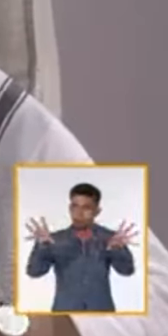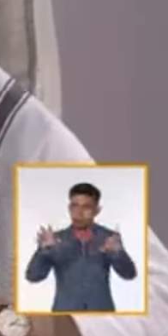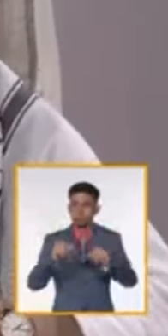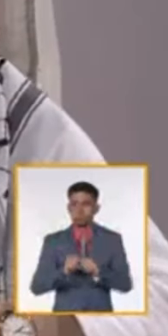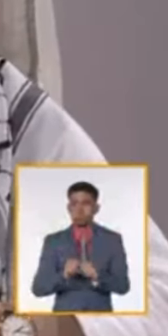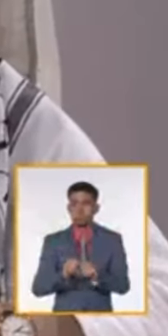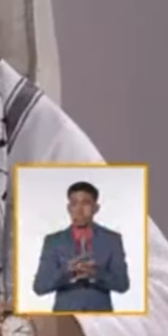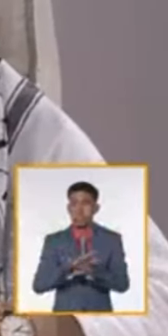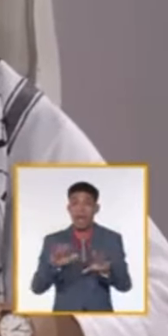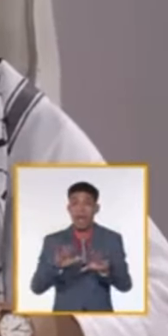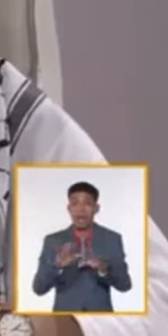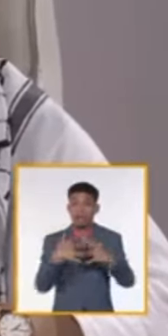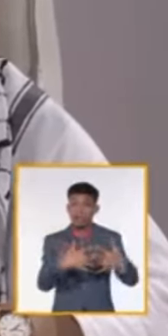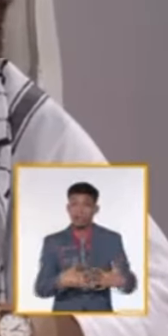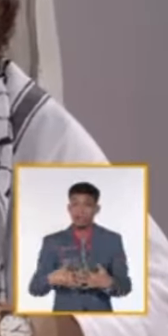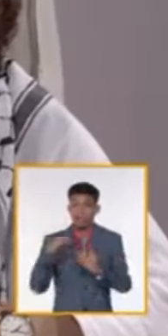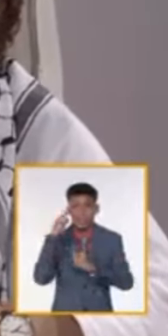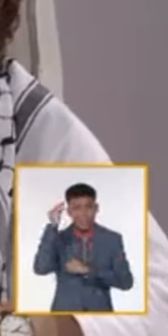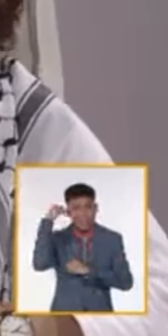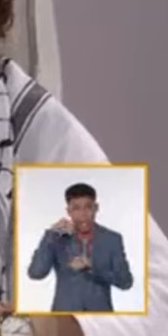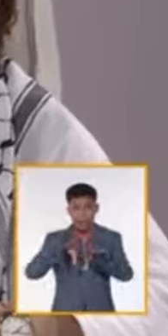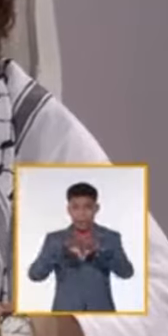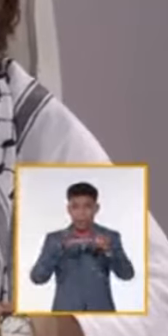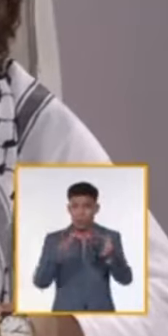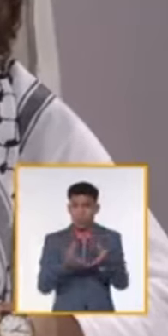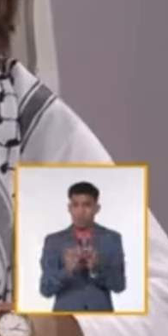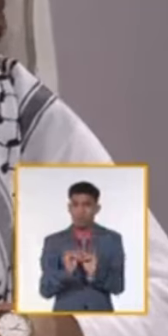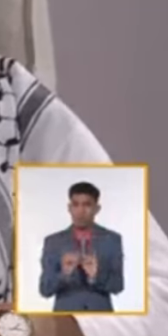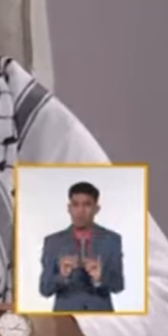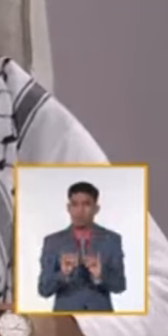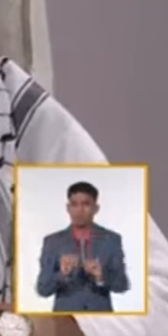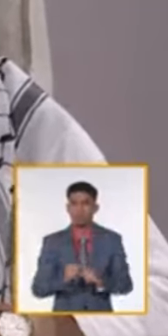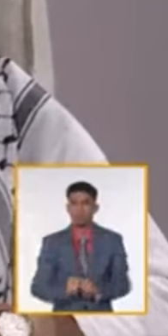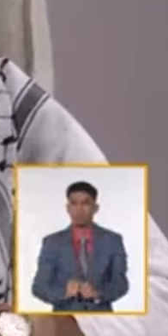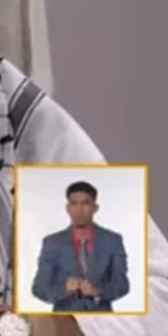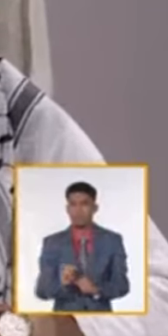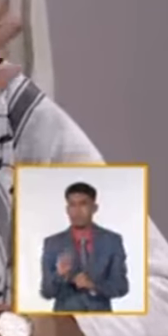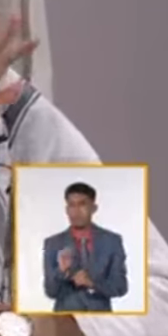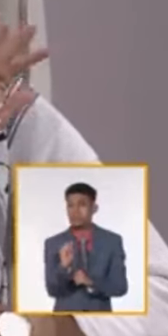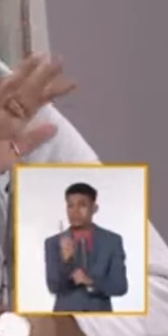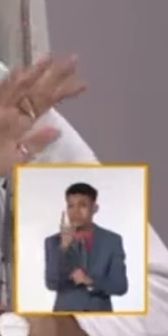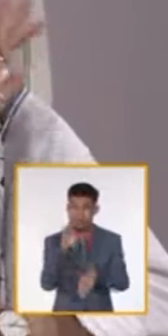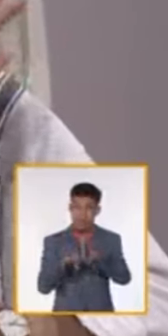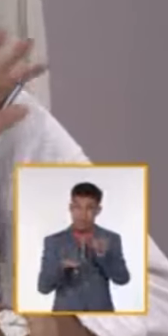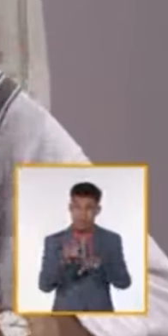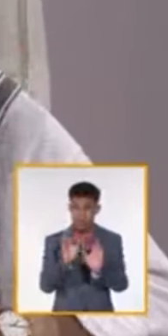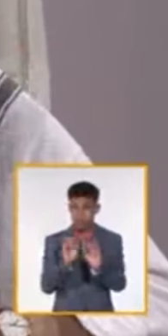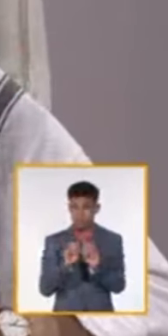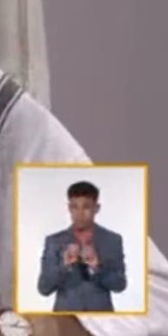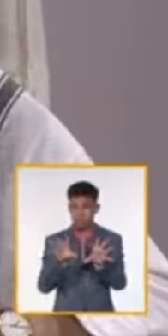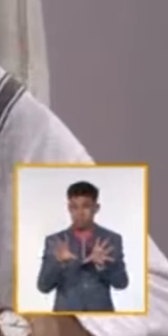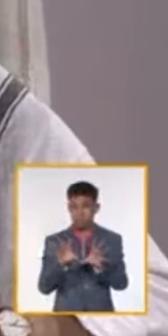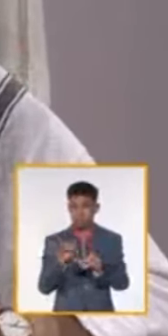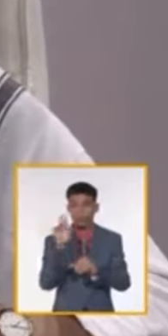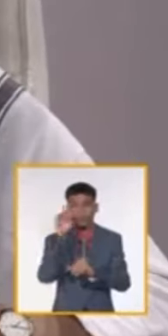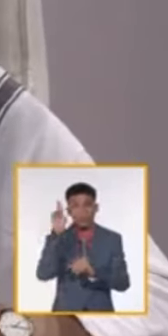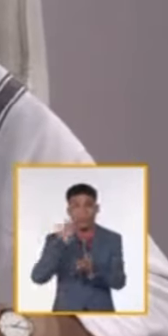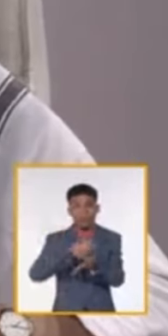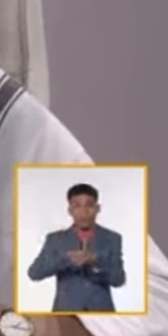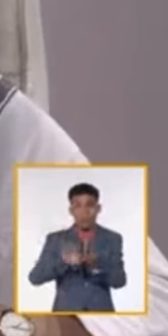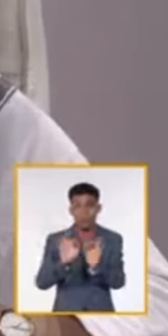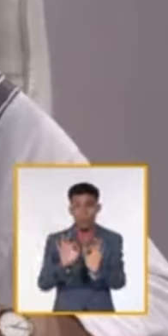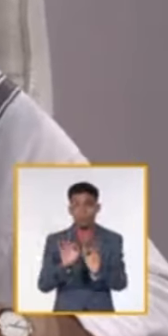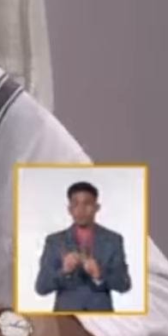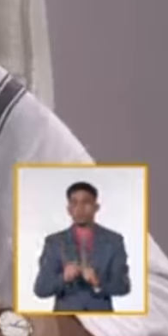popularizando estos artículos. Por lo tanto, la primera vez que se eliminó este artículo, lo que se hizo